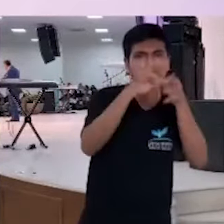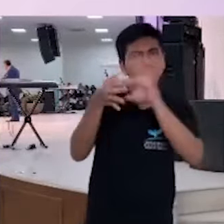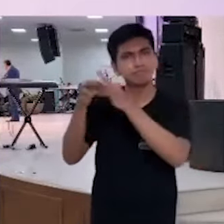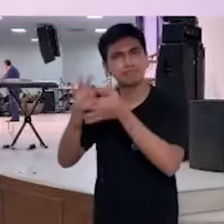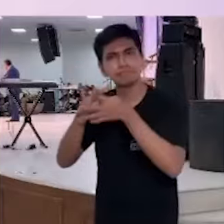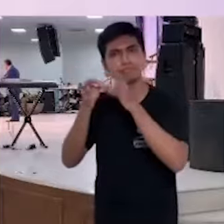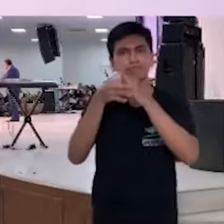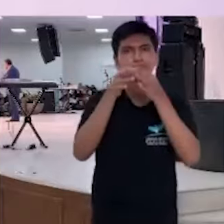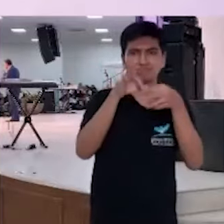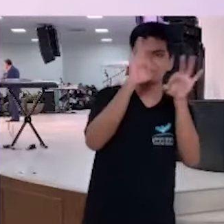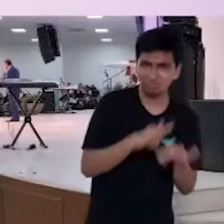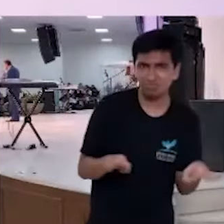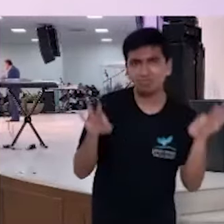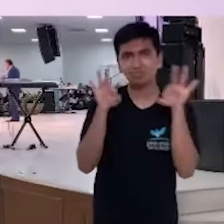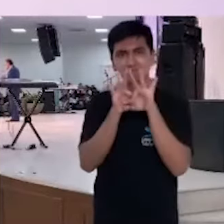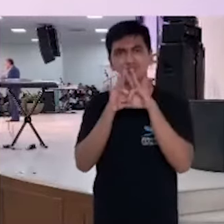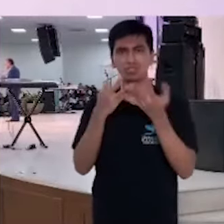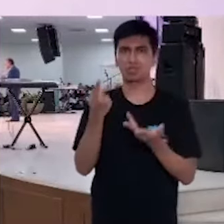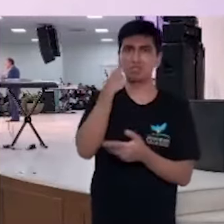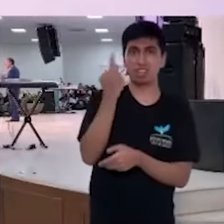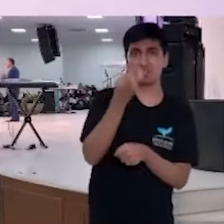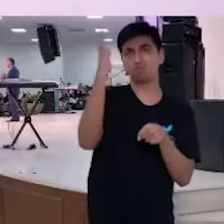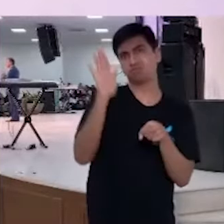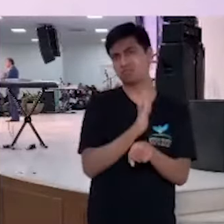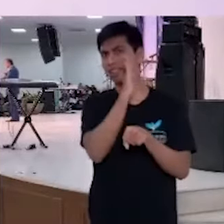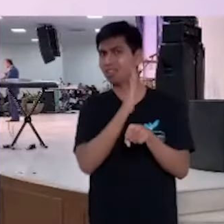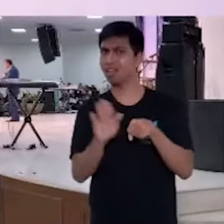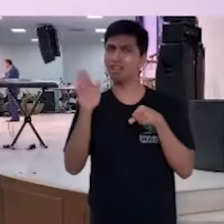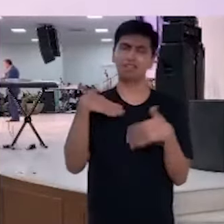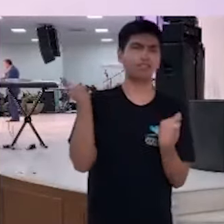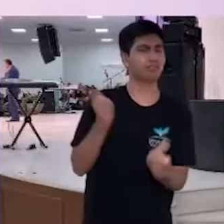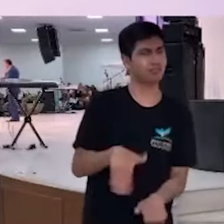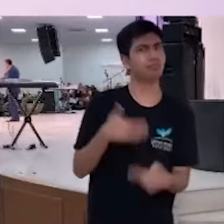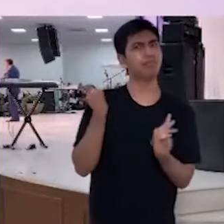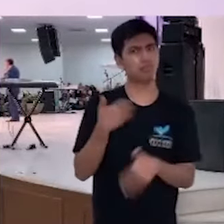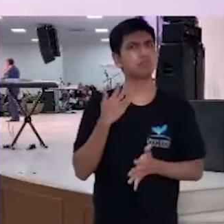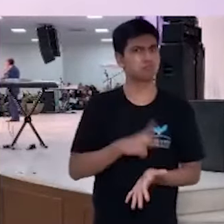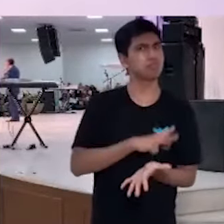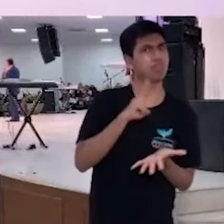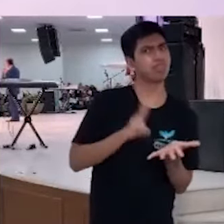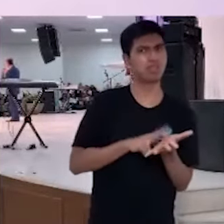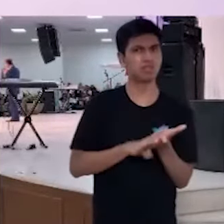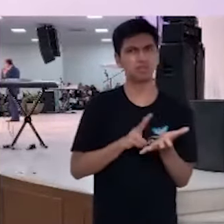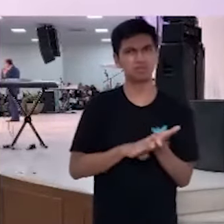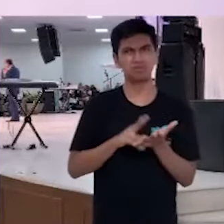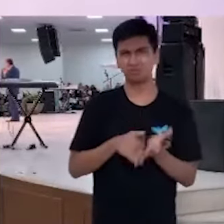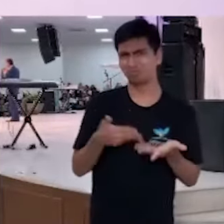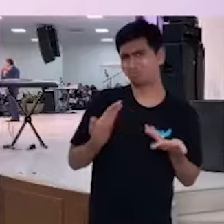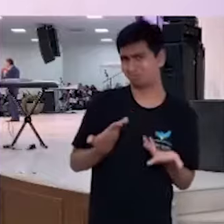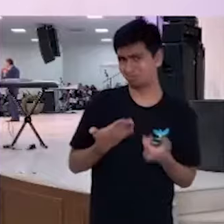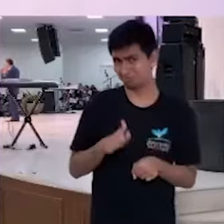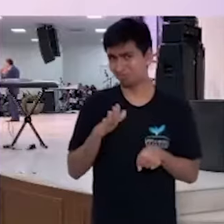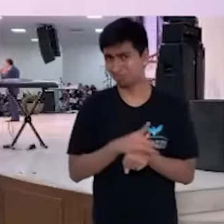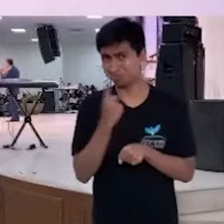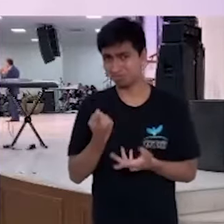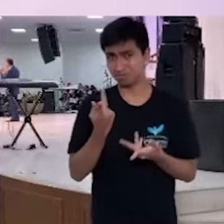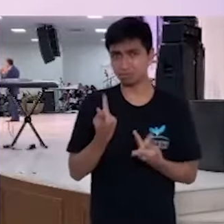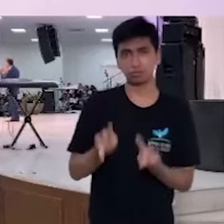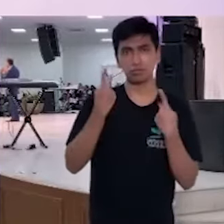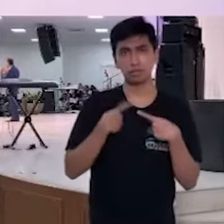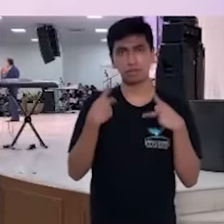cual es beneficioso para nuestro ministerio, porque cuando estamos bajo